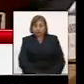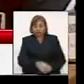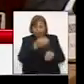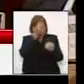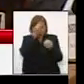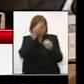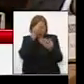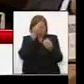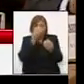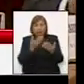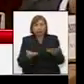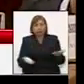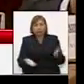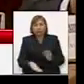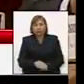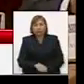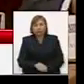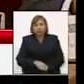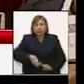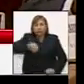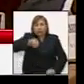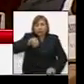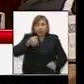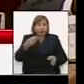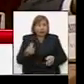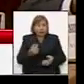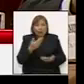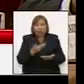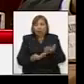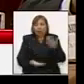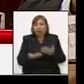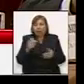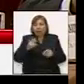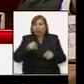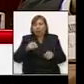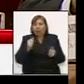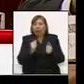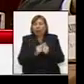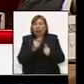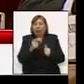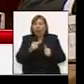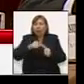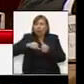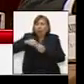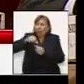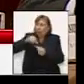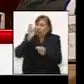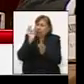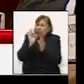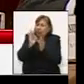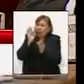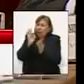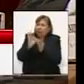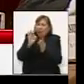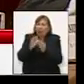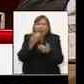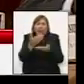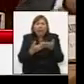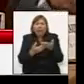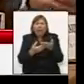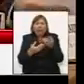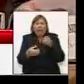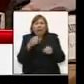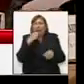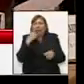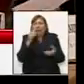obedecer las órdenes de su superior inmediato si había cualquier requerimiento, o usted se circunscribe estrictamente a la función que le han